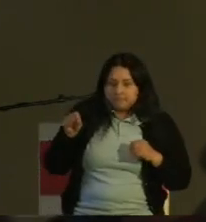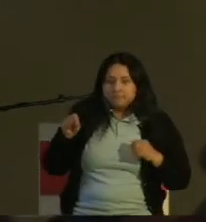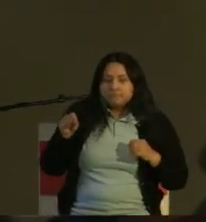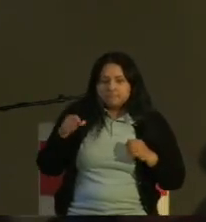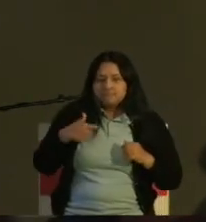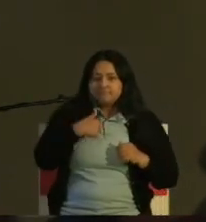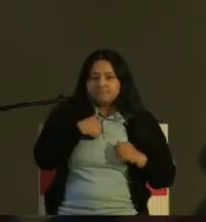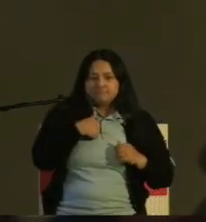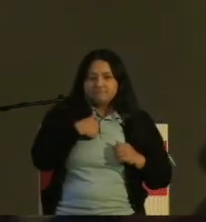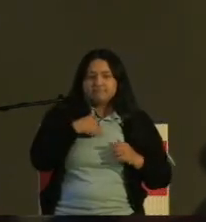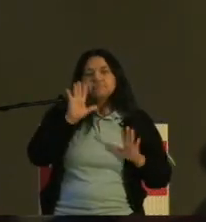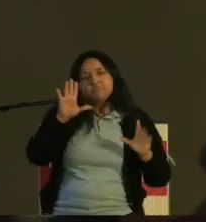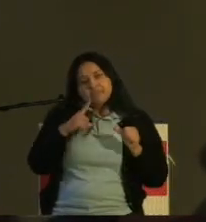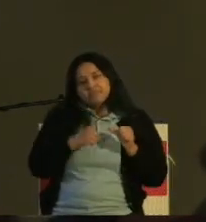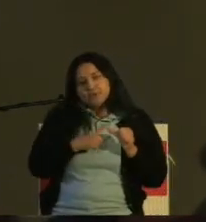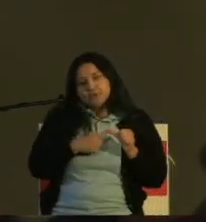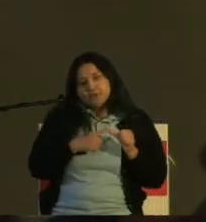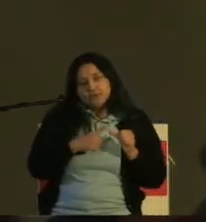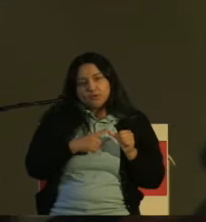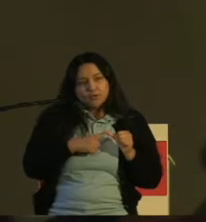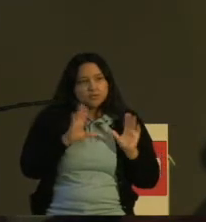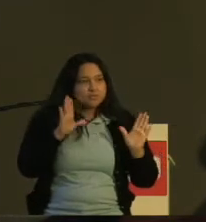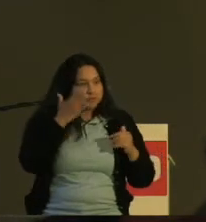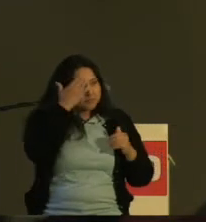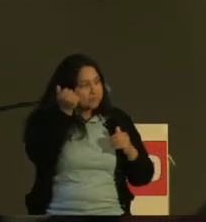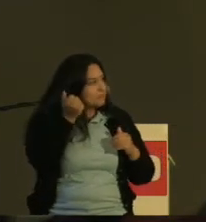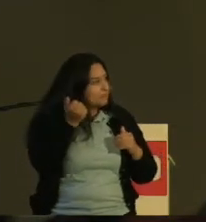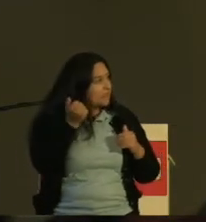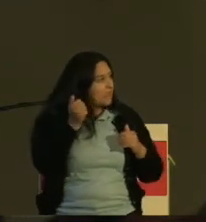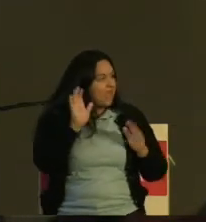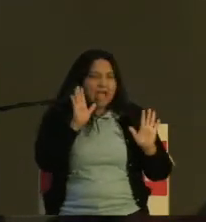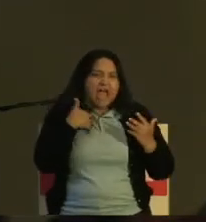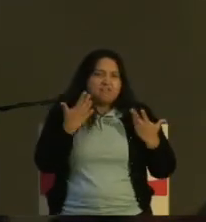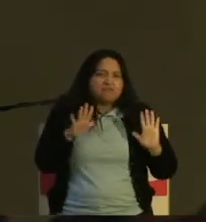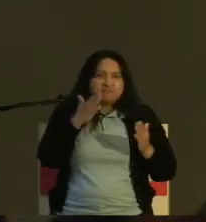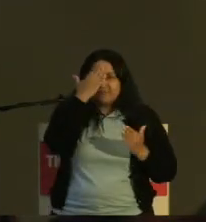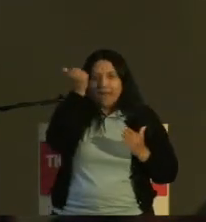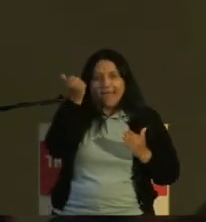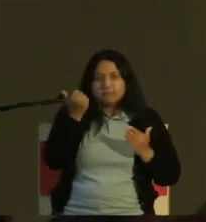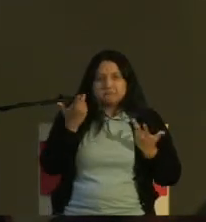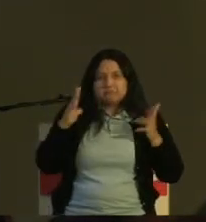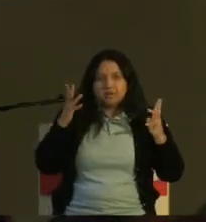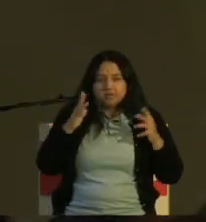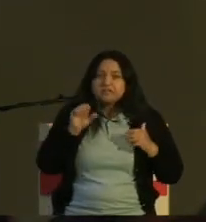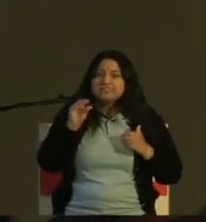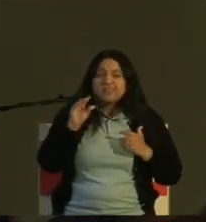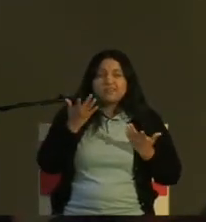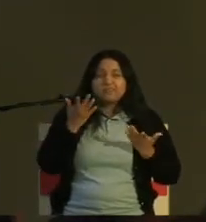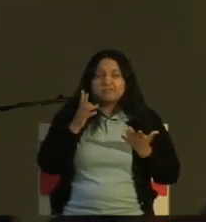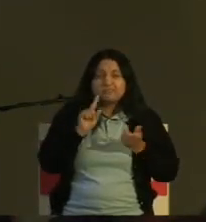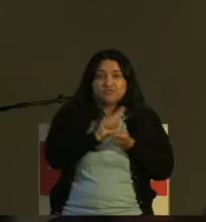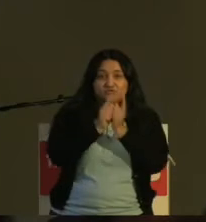Yo no, primero que me olvido de lo que he escrito. Tú olvidas. Entonces, que yo ya olvidé. Olvidé. Entonces, que él pueda traducir o